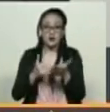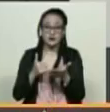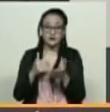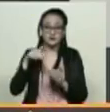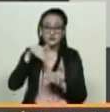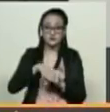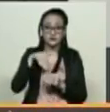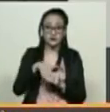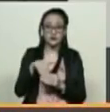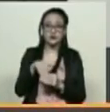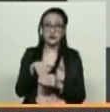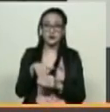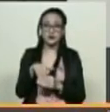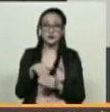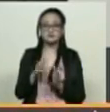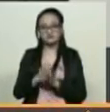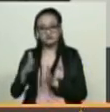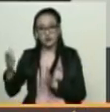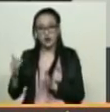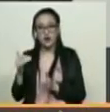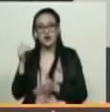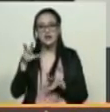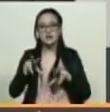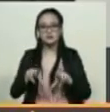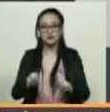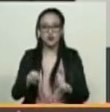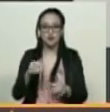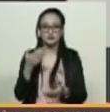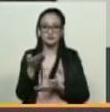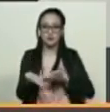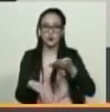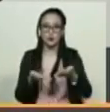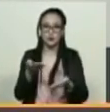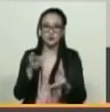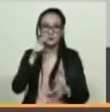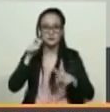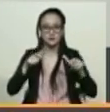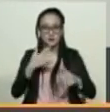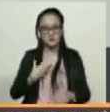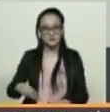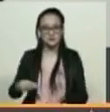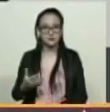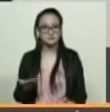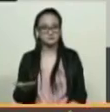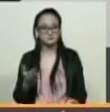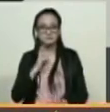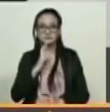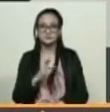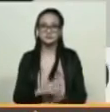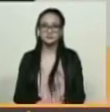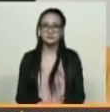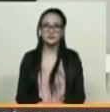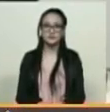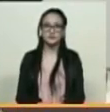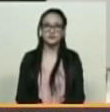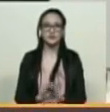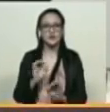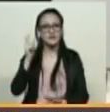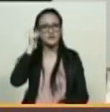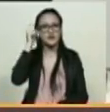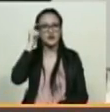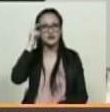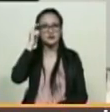electoral, extender también el registro de inscripción de candidatos. Correcto. Mire, respecto a la fecha, en